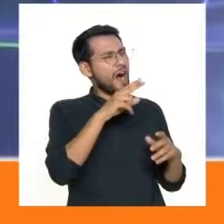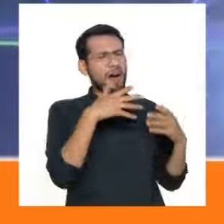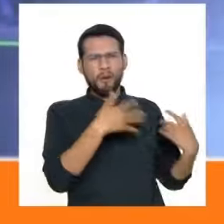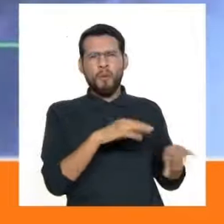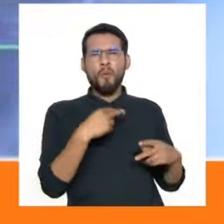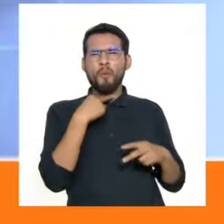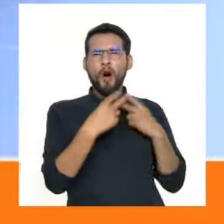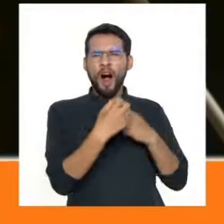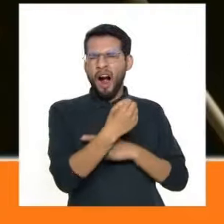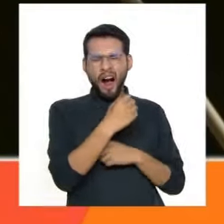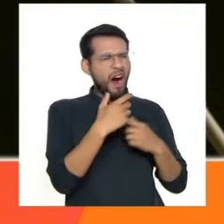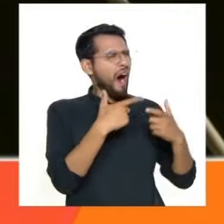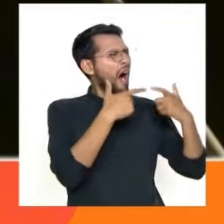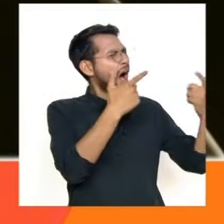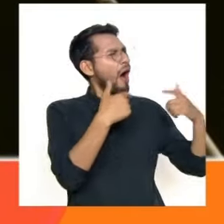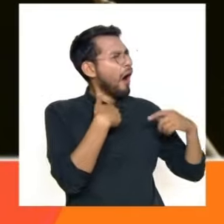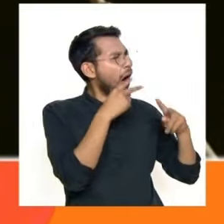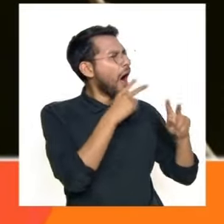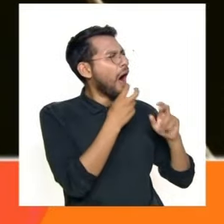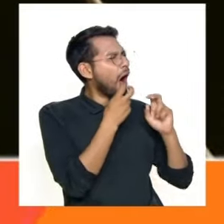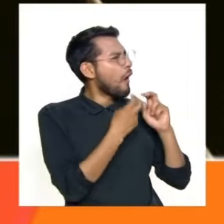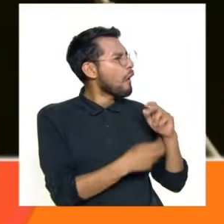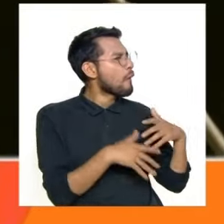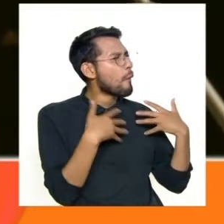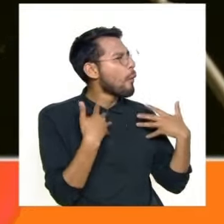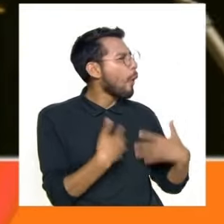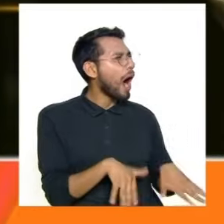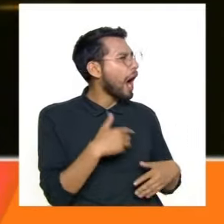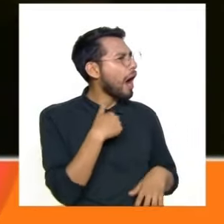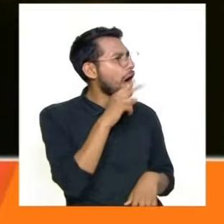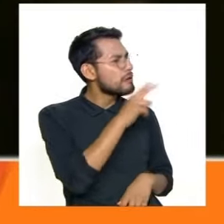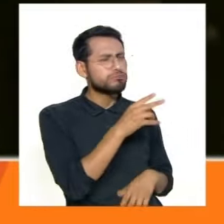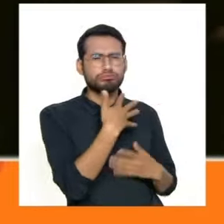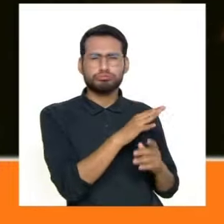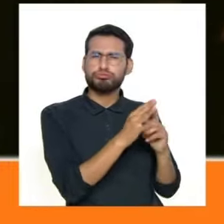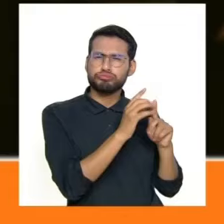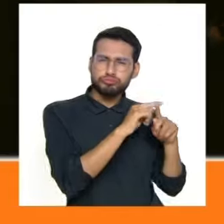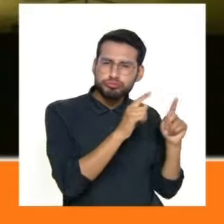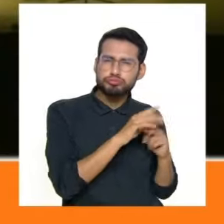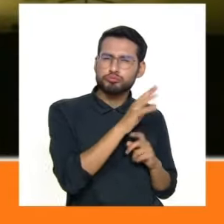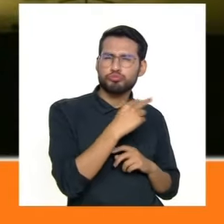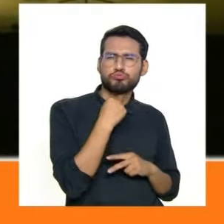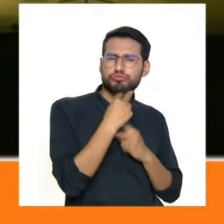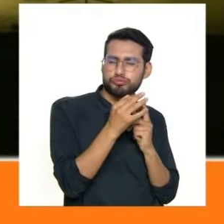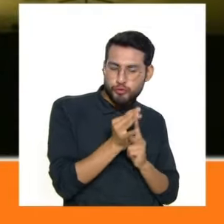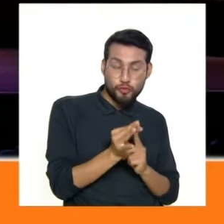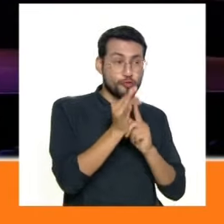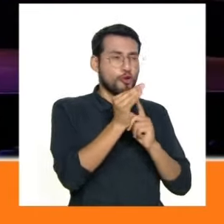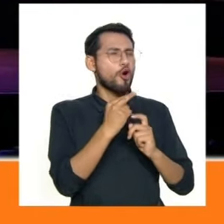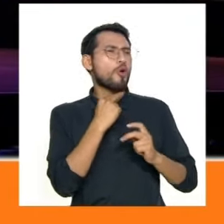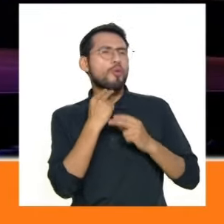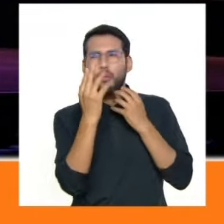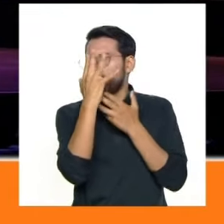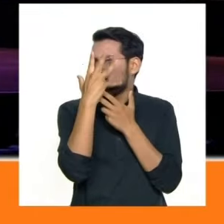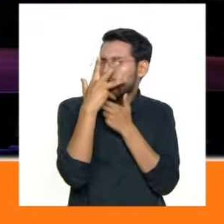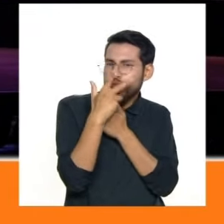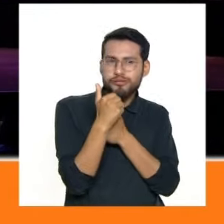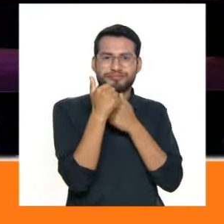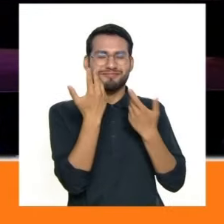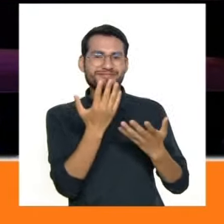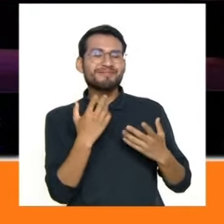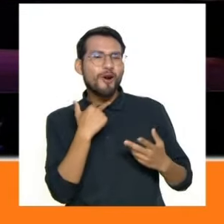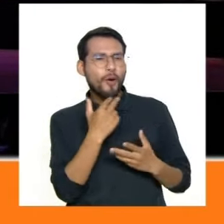grandes voces siempre tení una debilidad con Los Grandes cantantes la peculiaridad de la voz la belleza de las voces lo que la voz puede